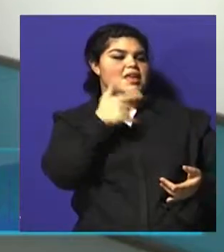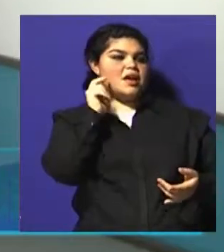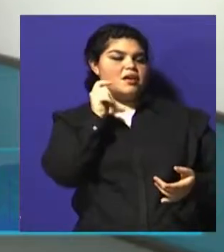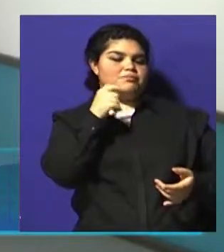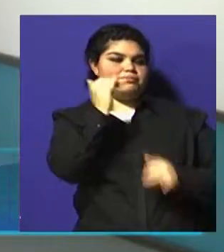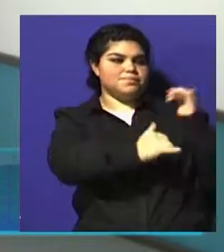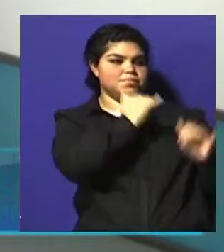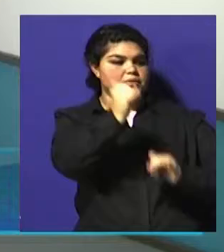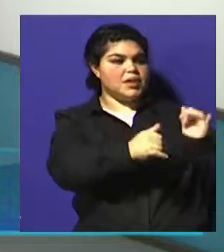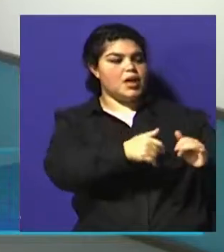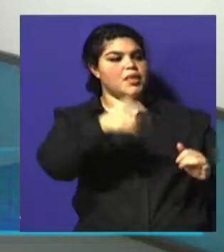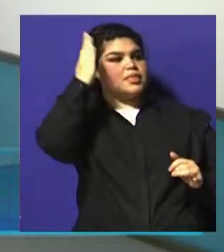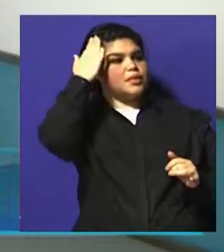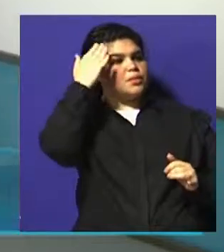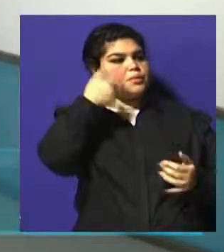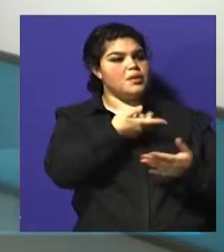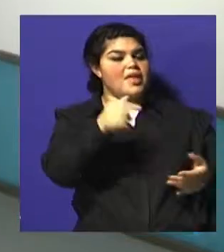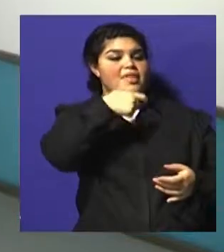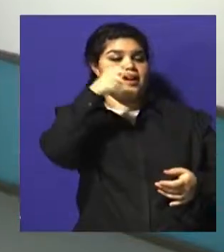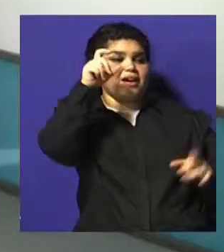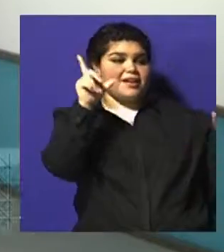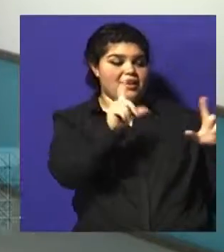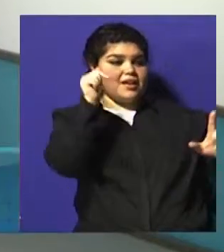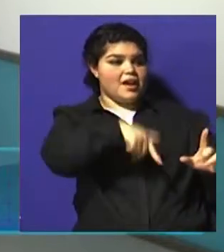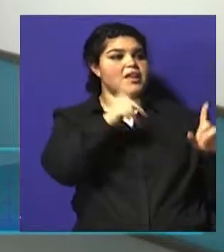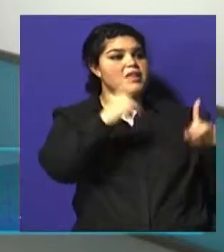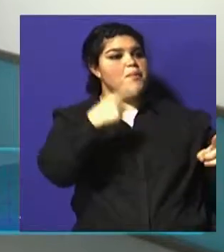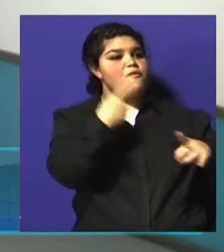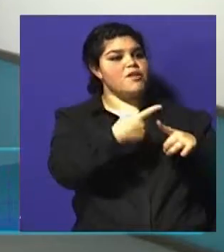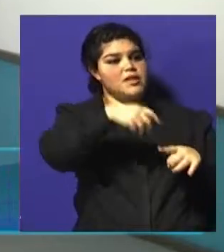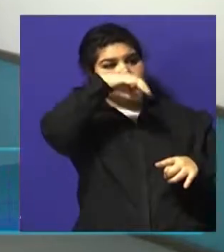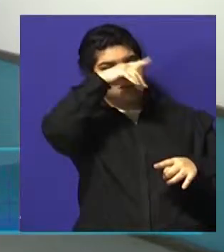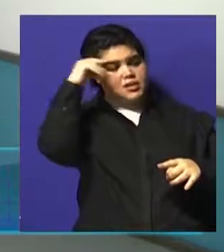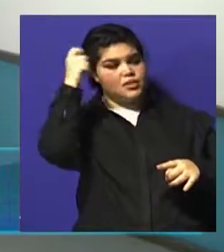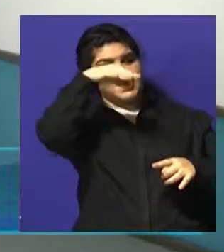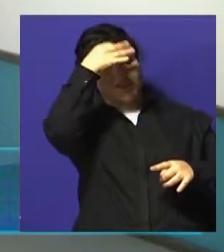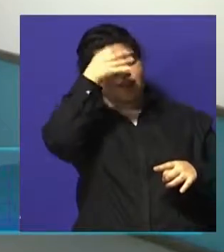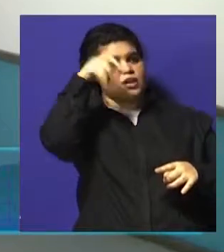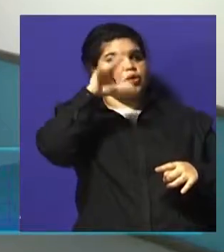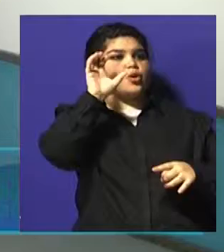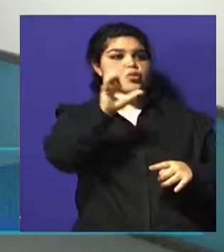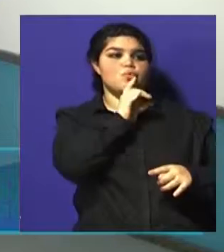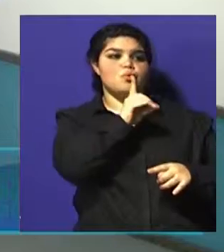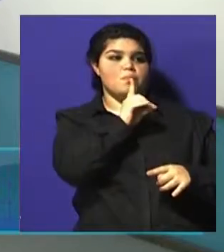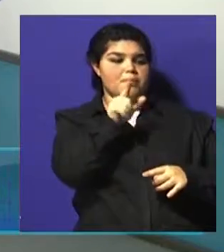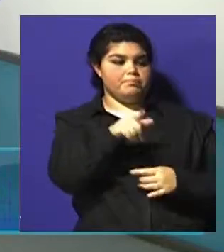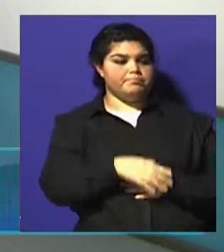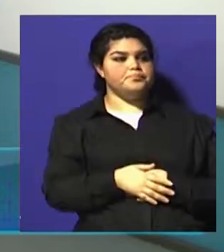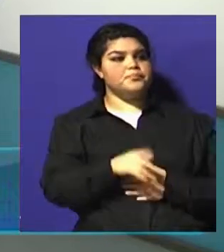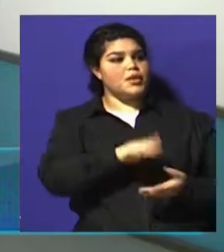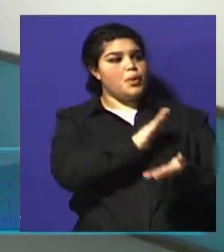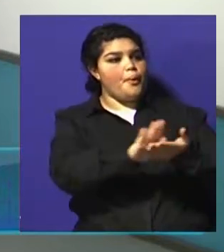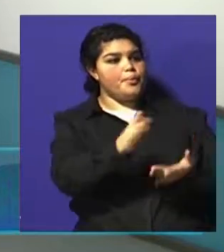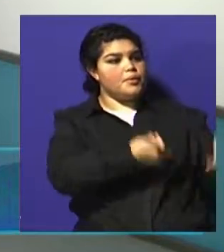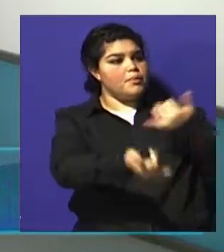cultural del canal y toda la información desde la Fiesta Nacional del Teatro en la provincia de Tucumán. Y tenemos un nuevo informe al